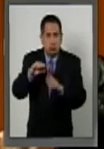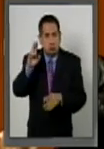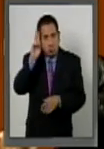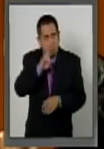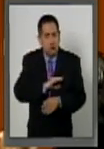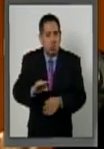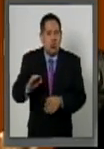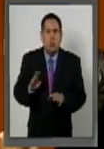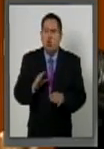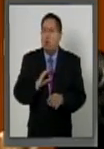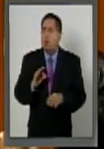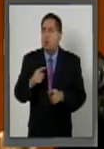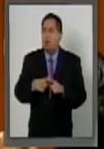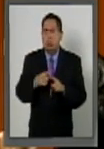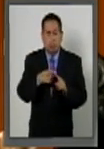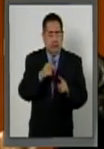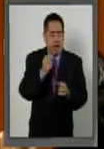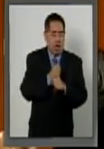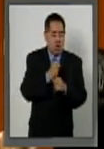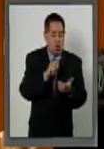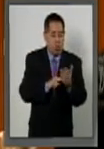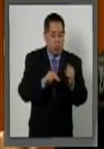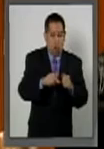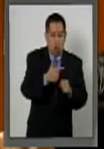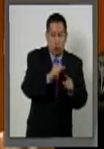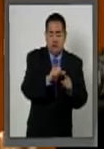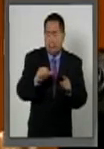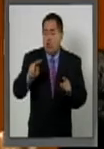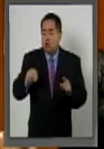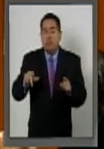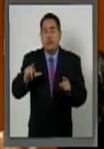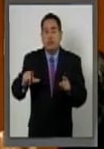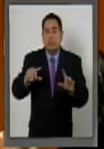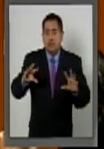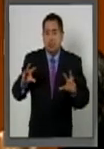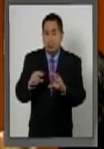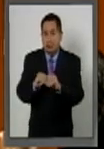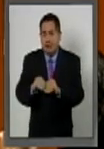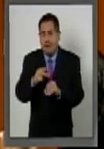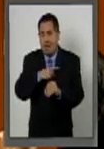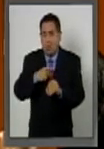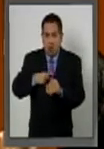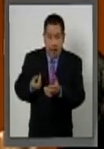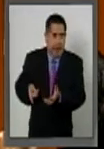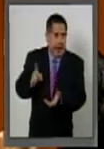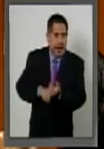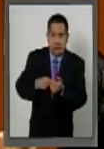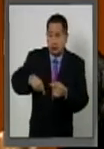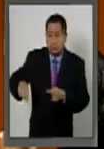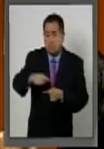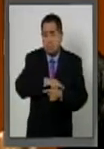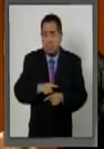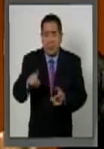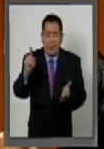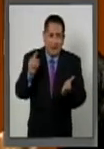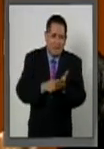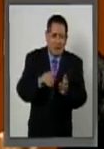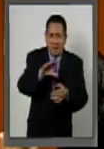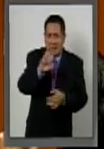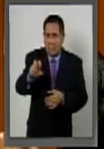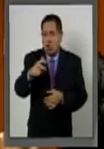promedio durante el periodo 2012 a 2017 la deuda interna